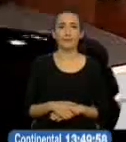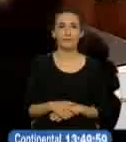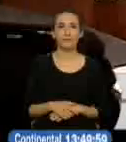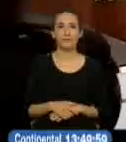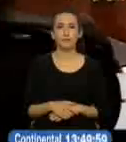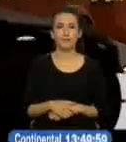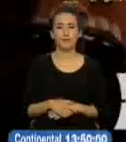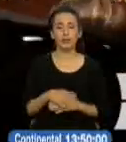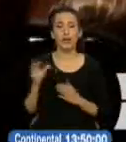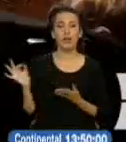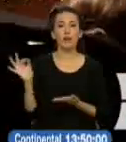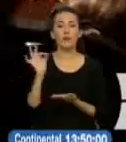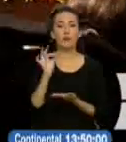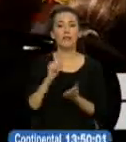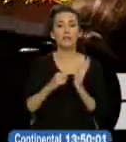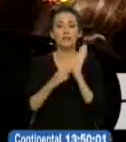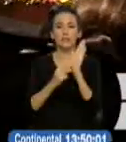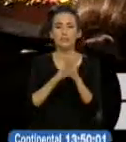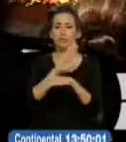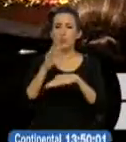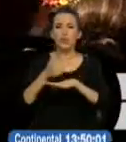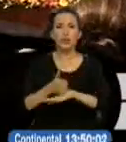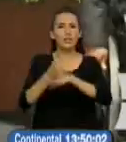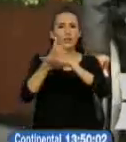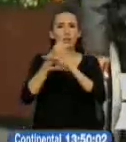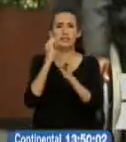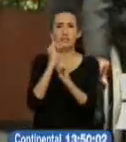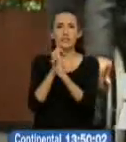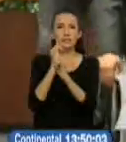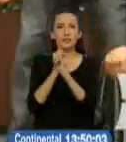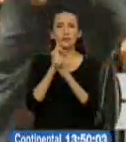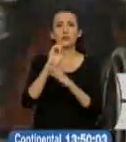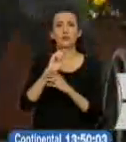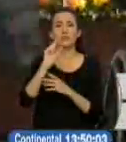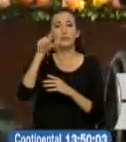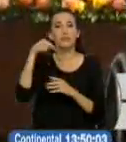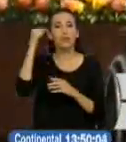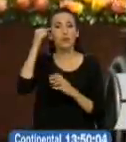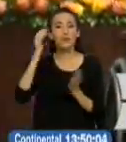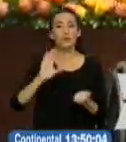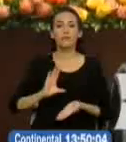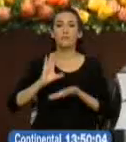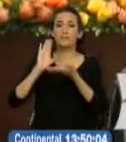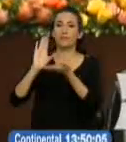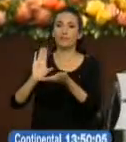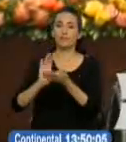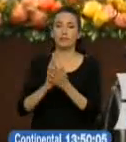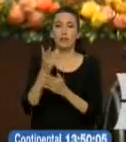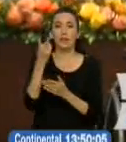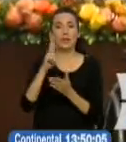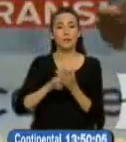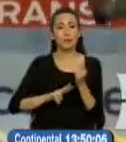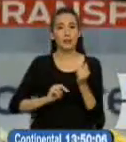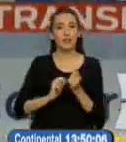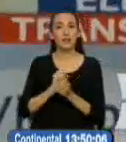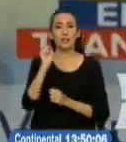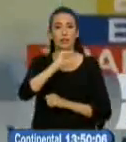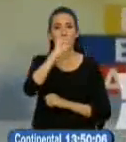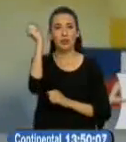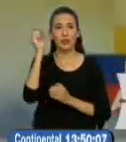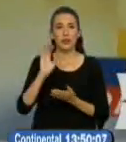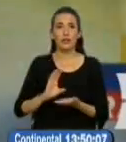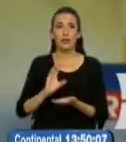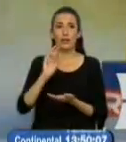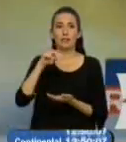Con la presencia de las autoridades de todas las instituciones del Estado, se entregó las credenciales al presidente y vicepresidente del Ecuador por parte del